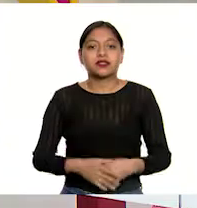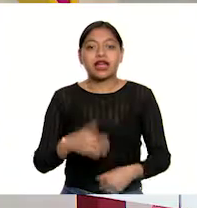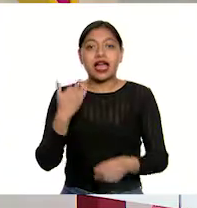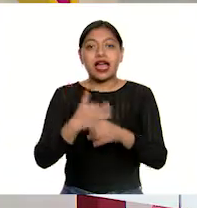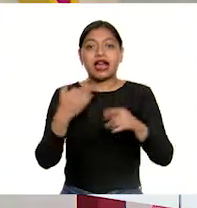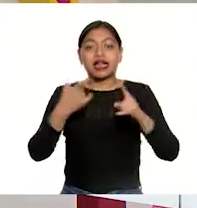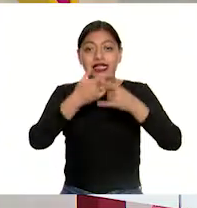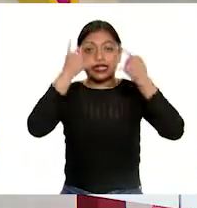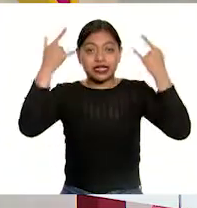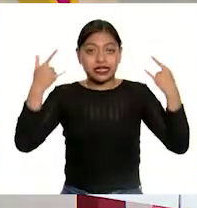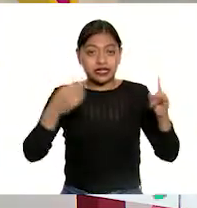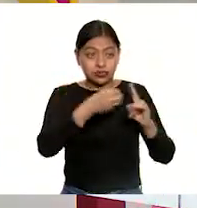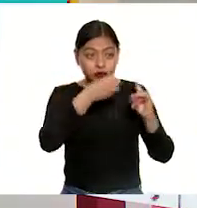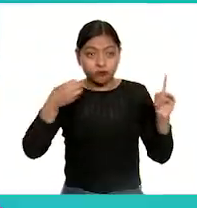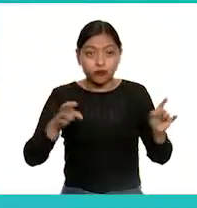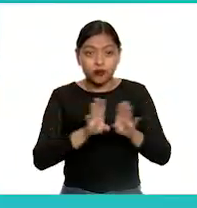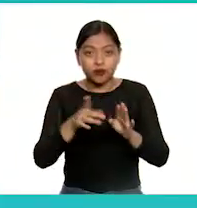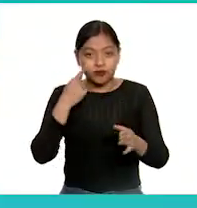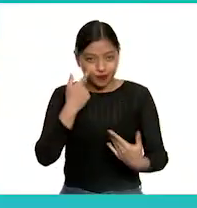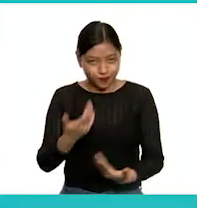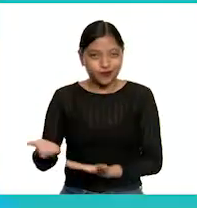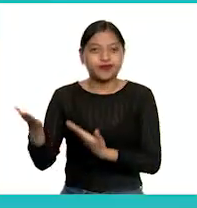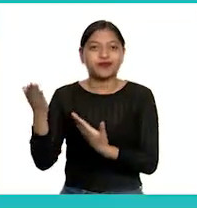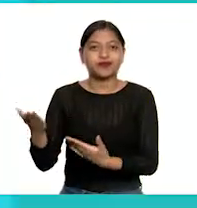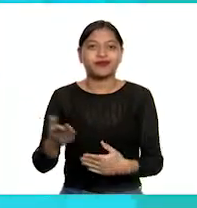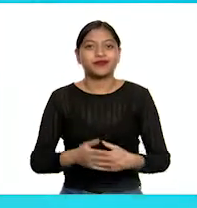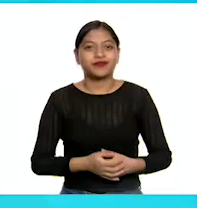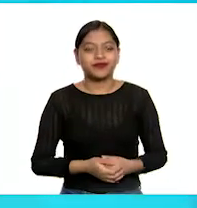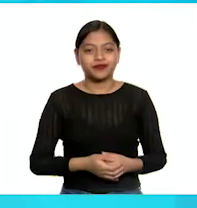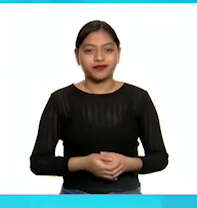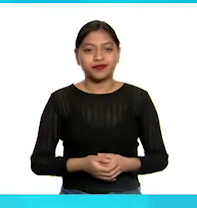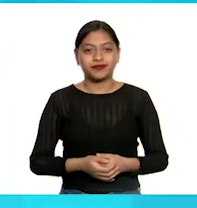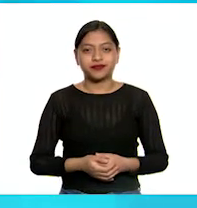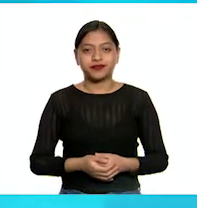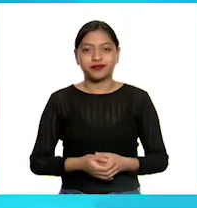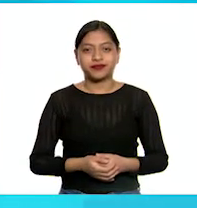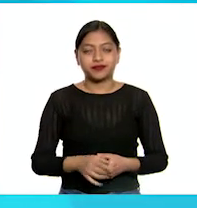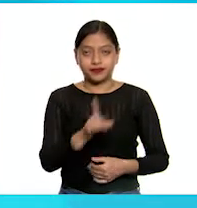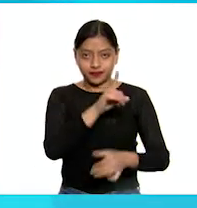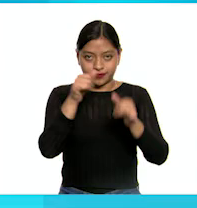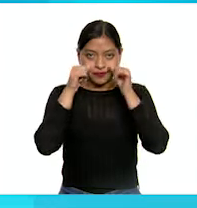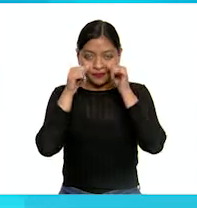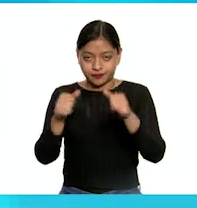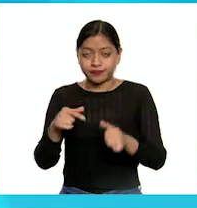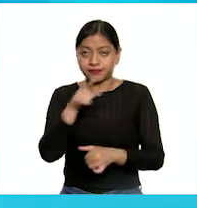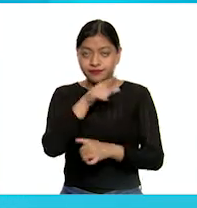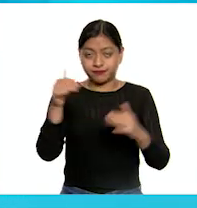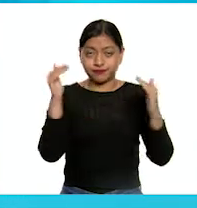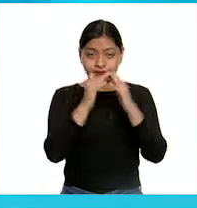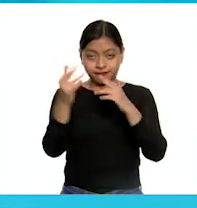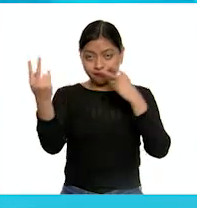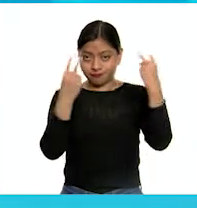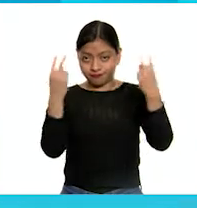queda nuestro cuadro en pantalla. Niñas, niños, por favor, los invito a que ustedes en casita